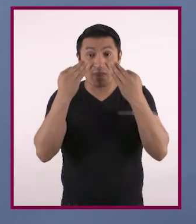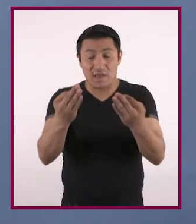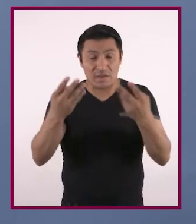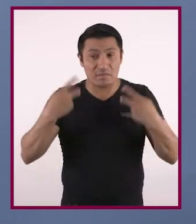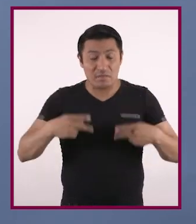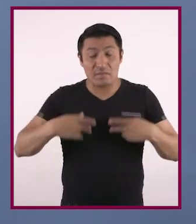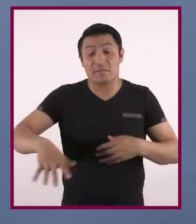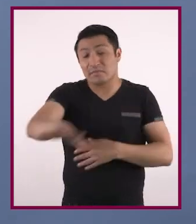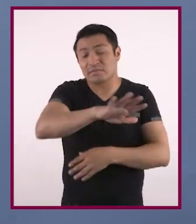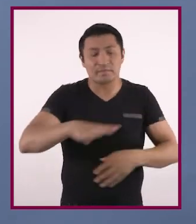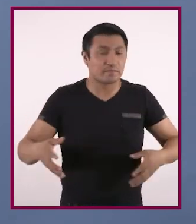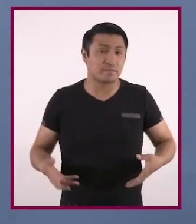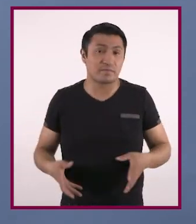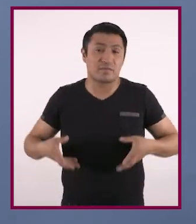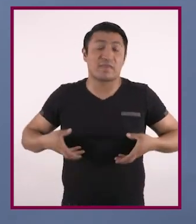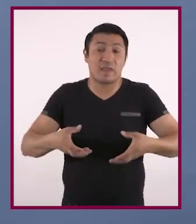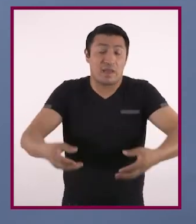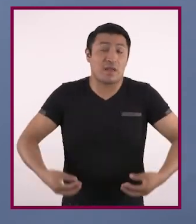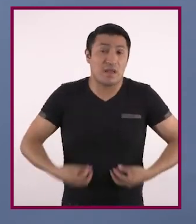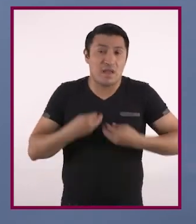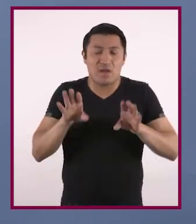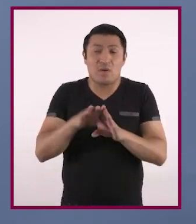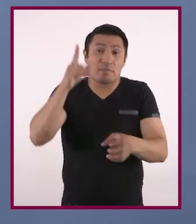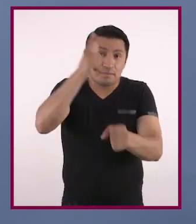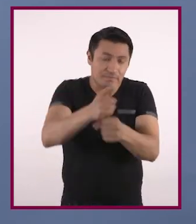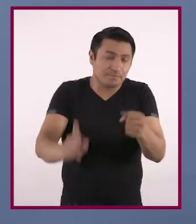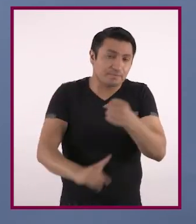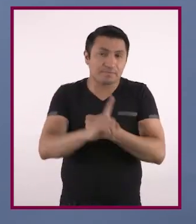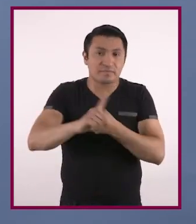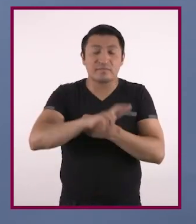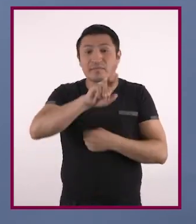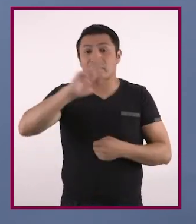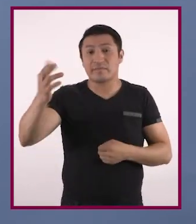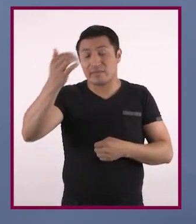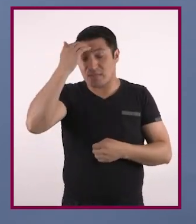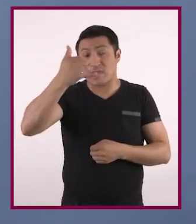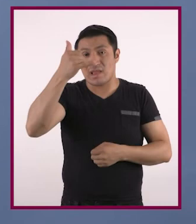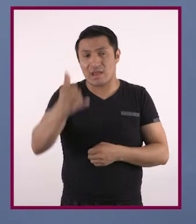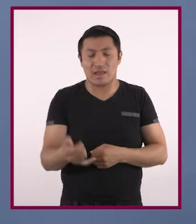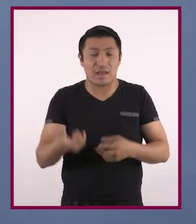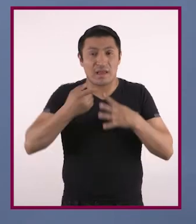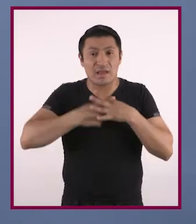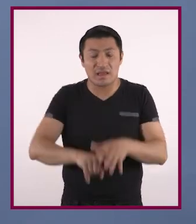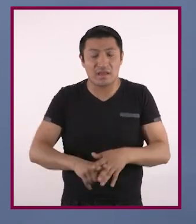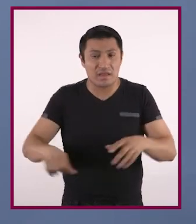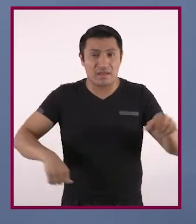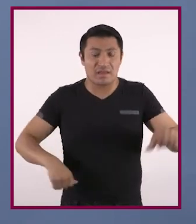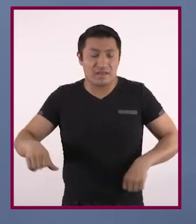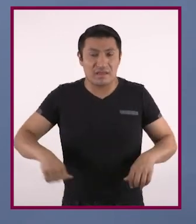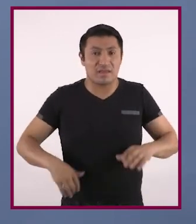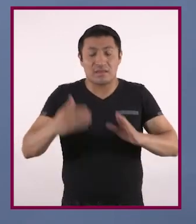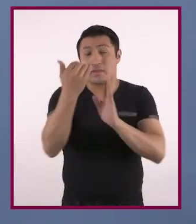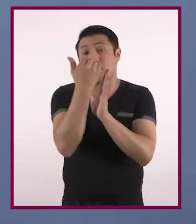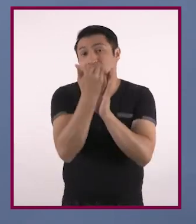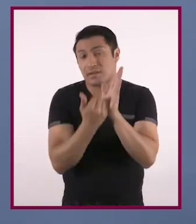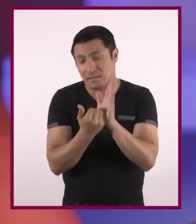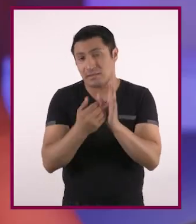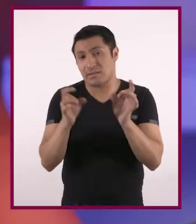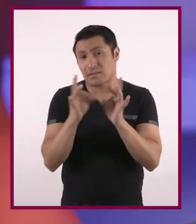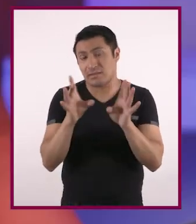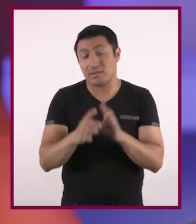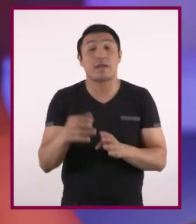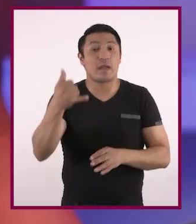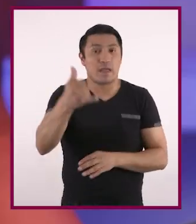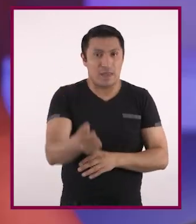una población que se encuentra marginada es identificar un problema, reconocerlo y comenzar con acciones que reviertan esta situación. Y